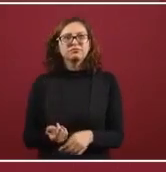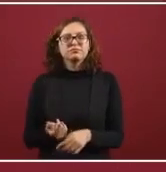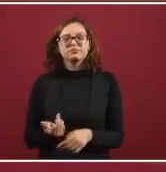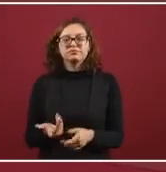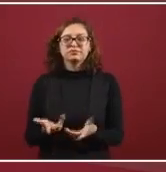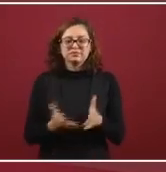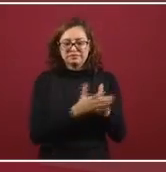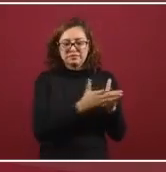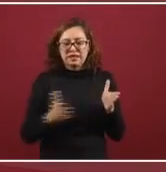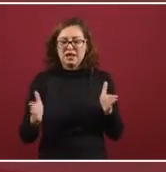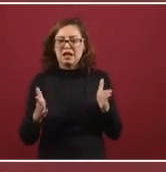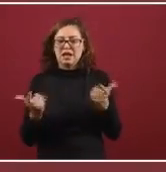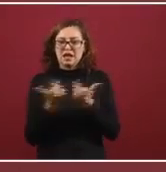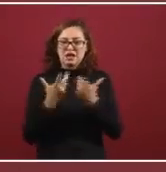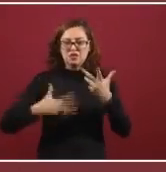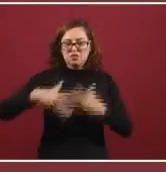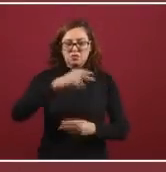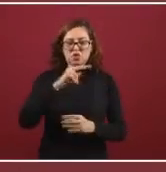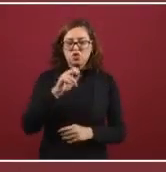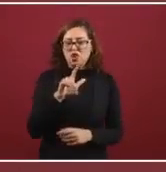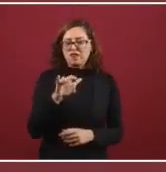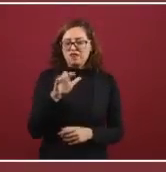el modelo económico neoliberal,